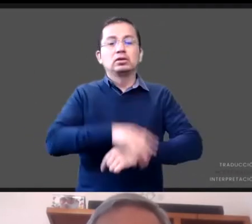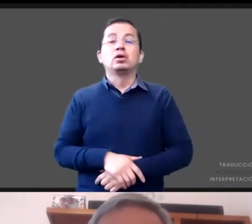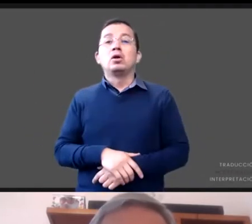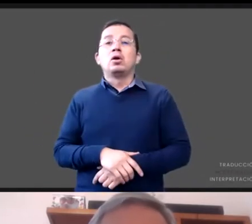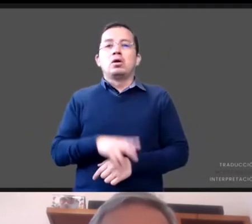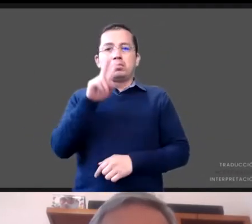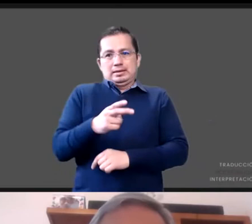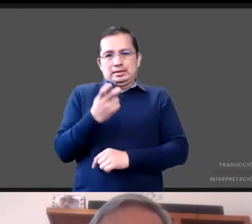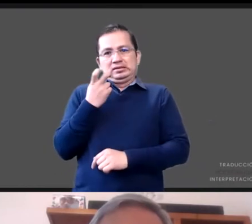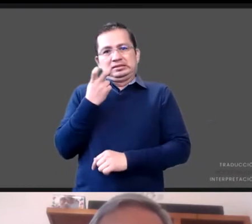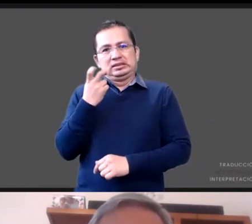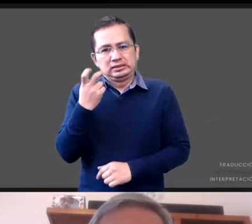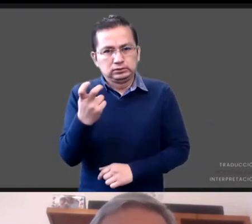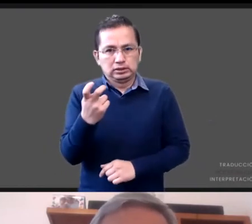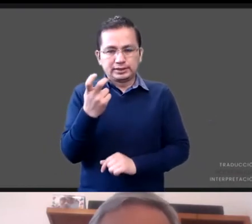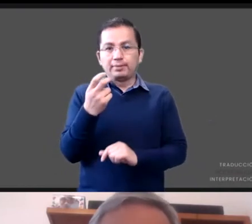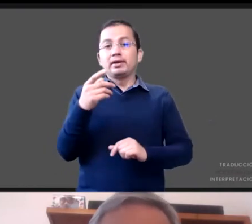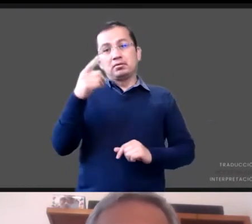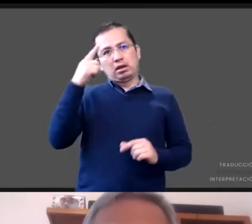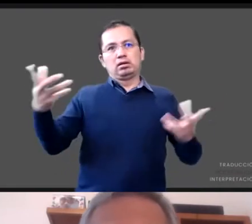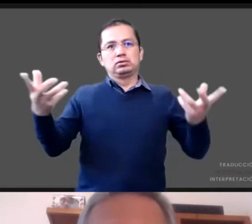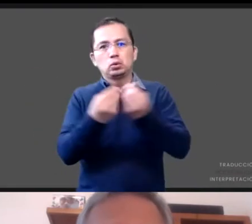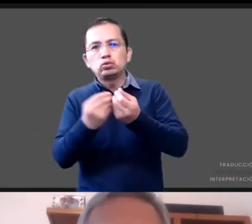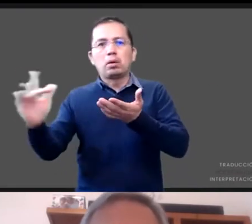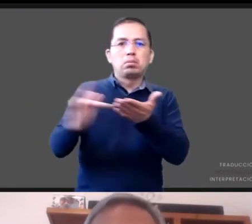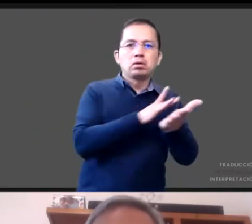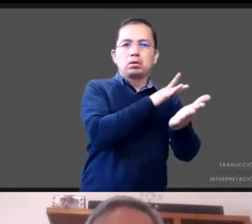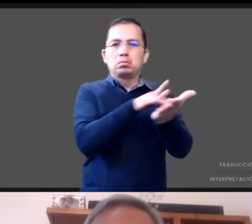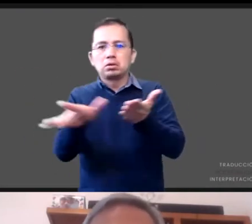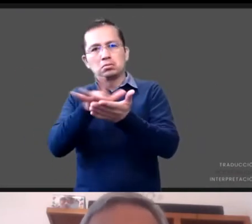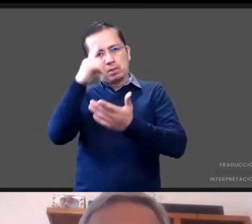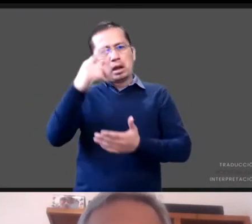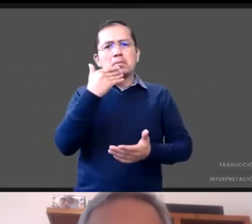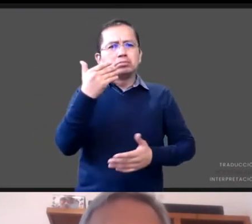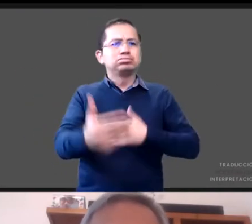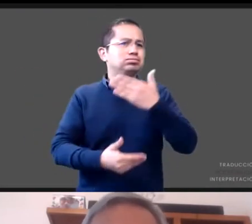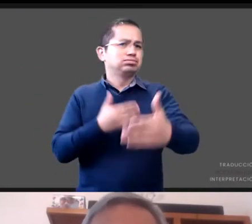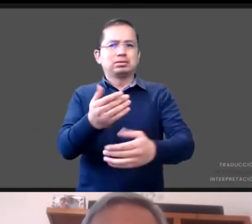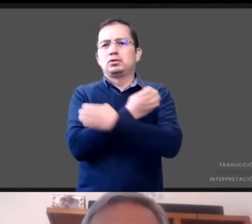a la falta de la imposibilidad de llevar la educación de una manera